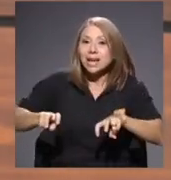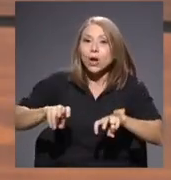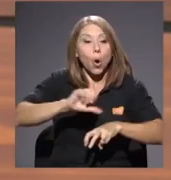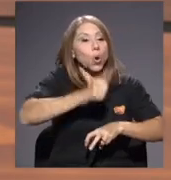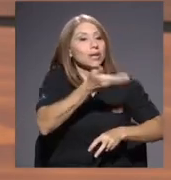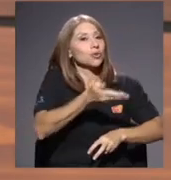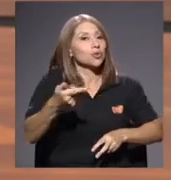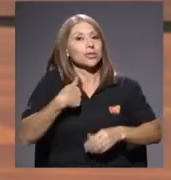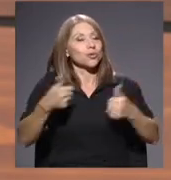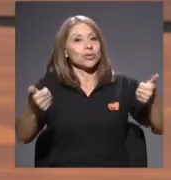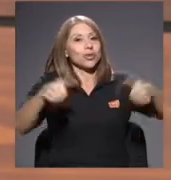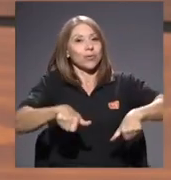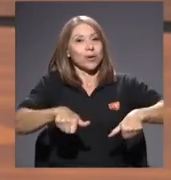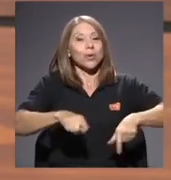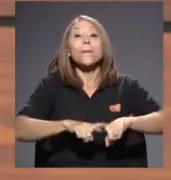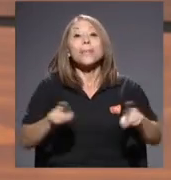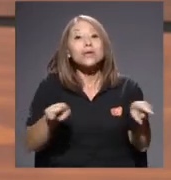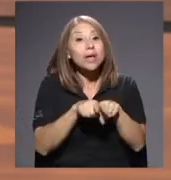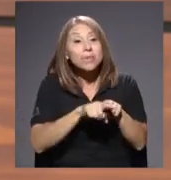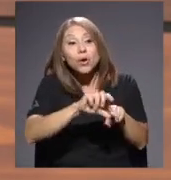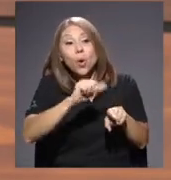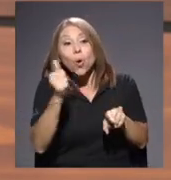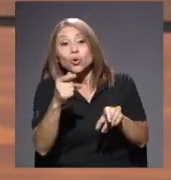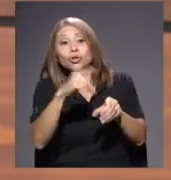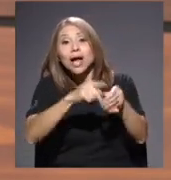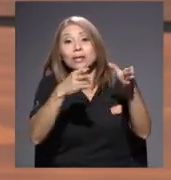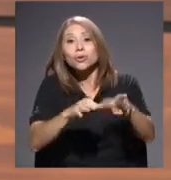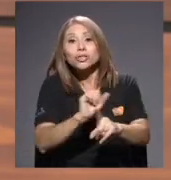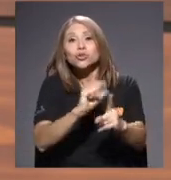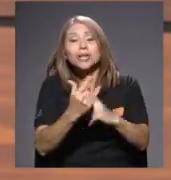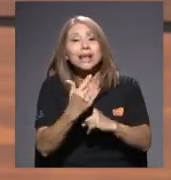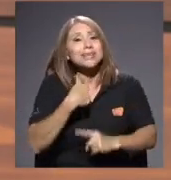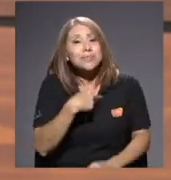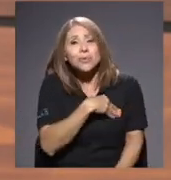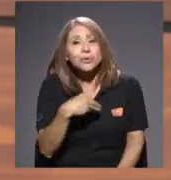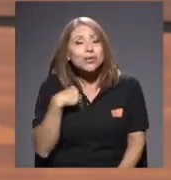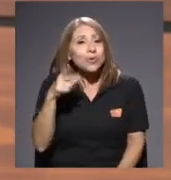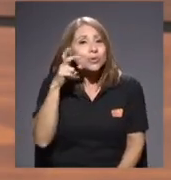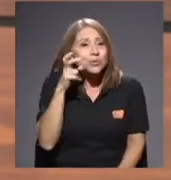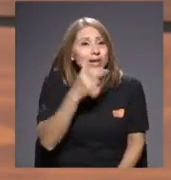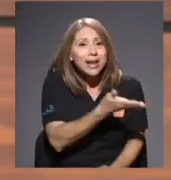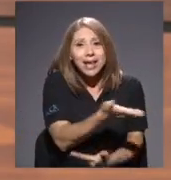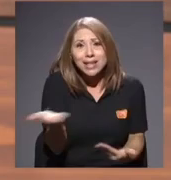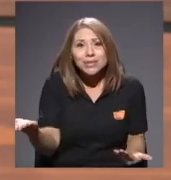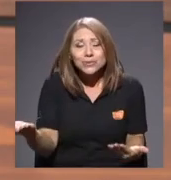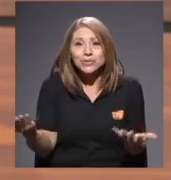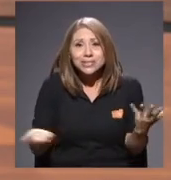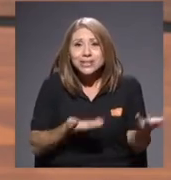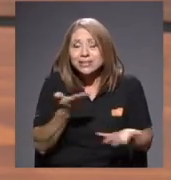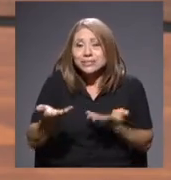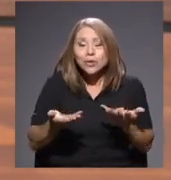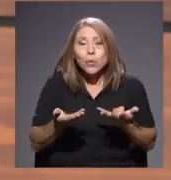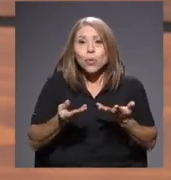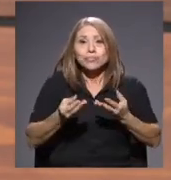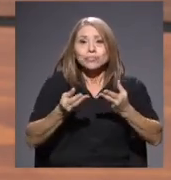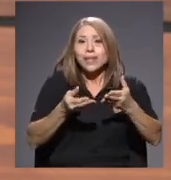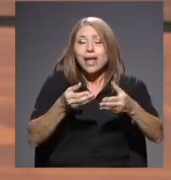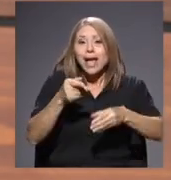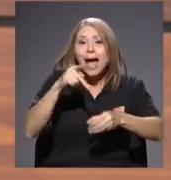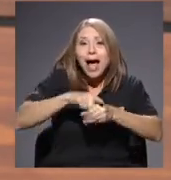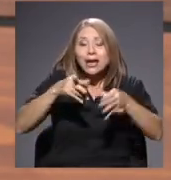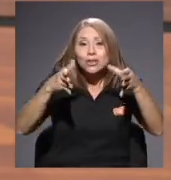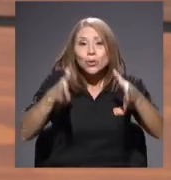otros actores sociales que a mí me hubiera gustado escuchar un poco más la voz. Eso sí, en la cobertura, actores sociales